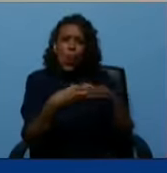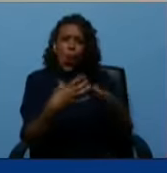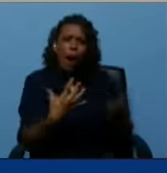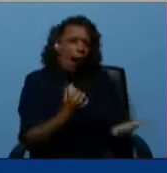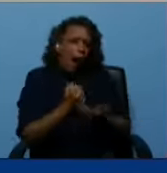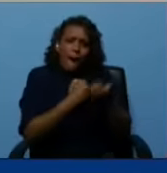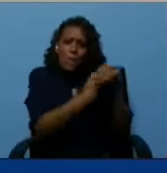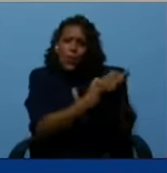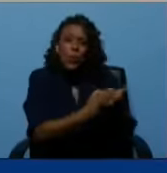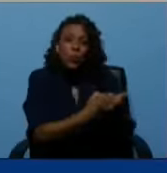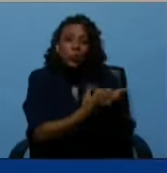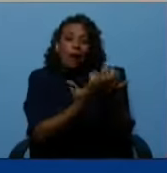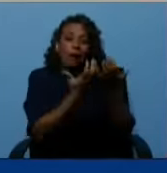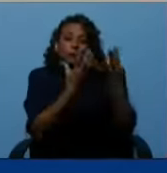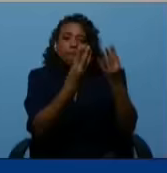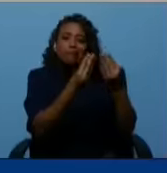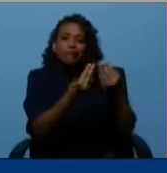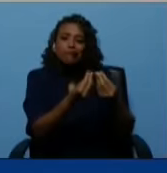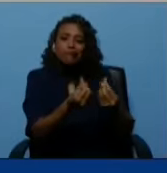se espicharon.